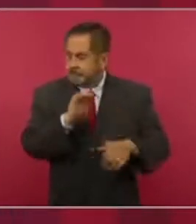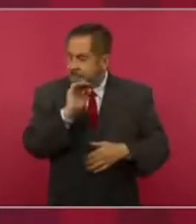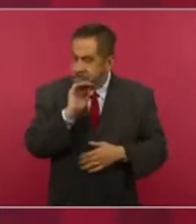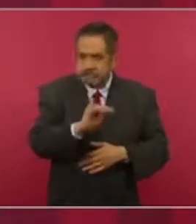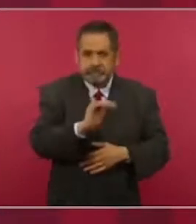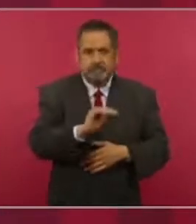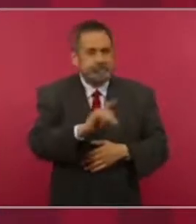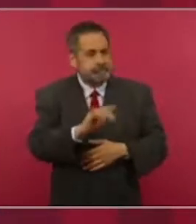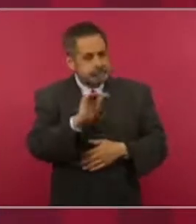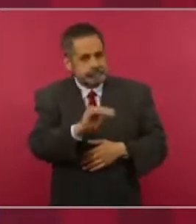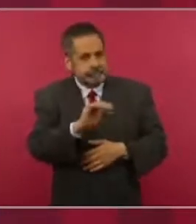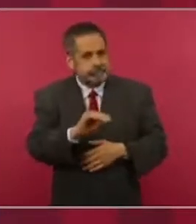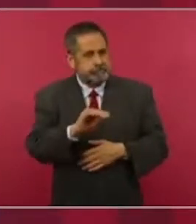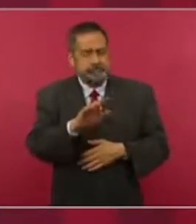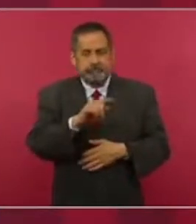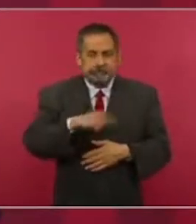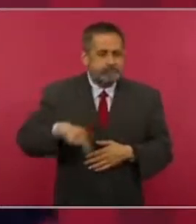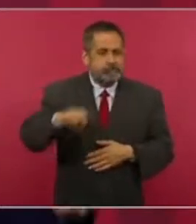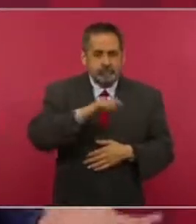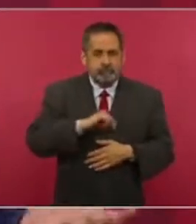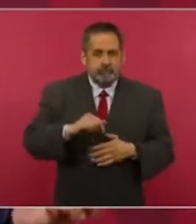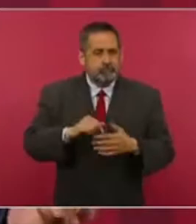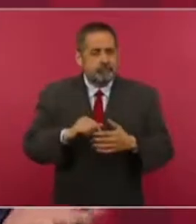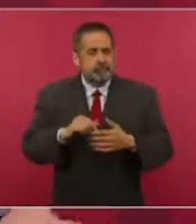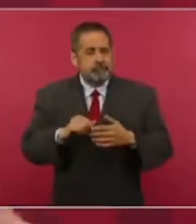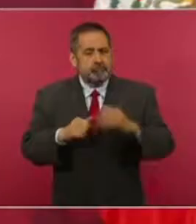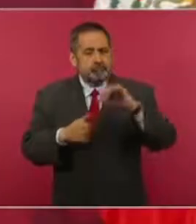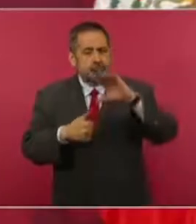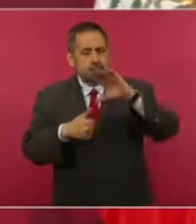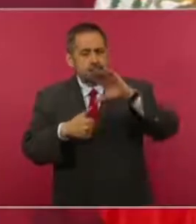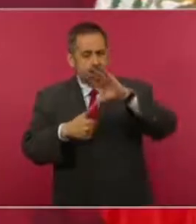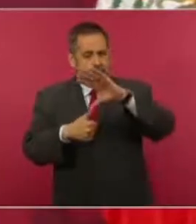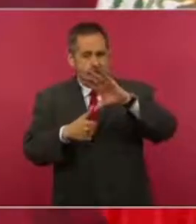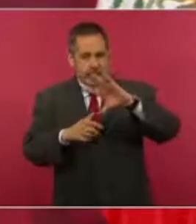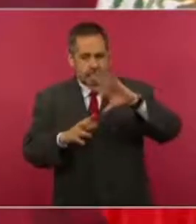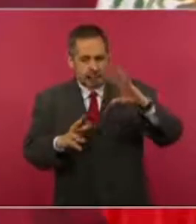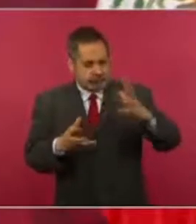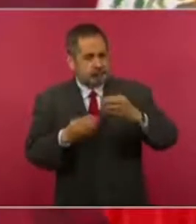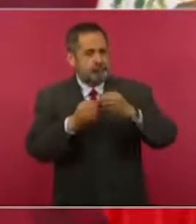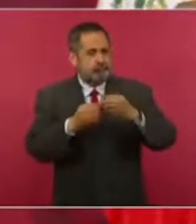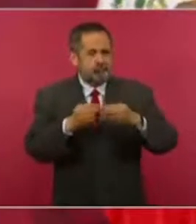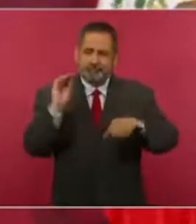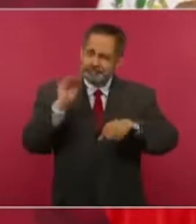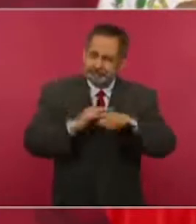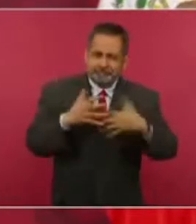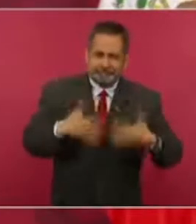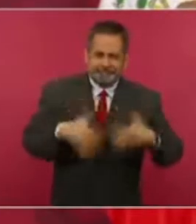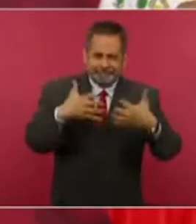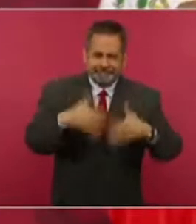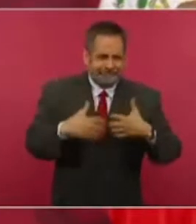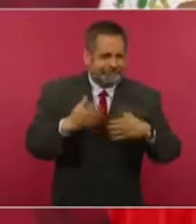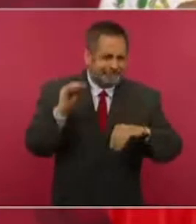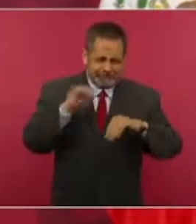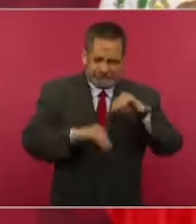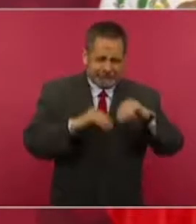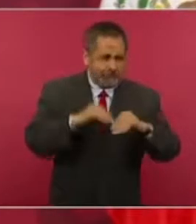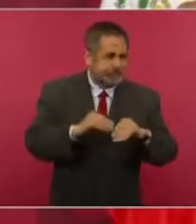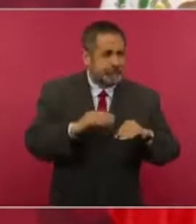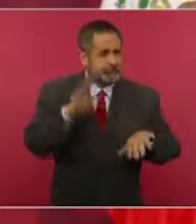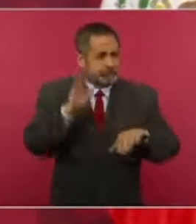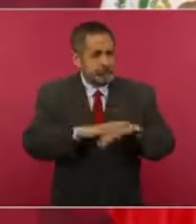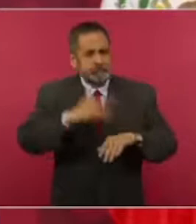insistiéndoles en que hay que industrializar América del Norte, porque se dejó de